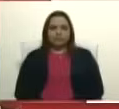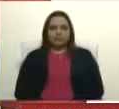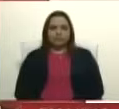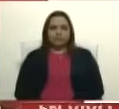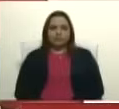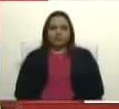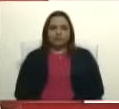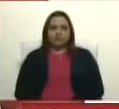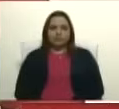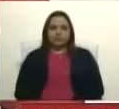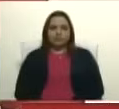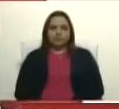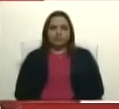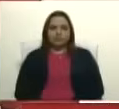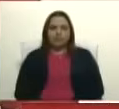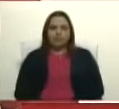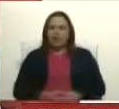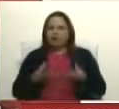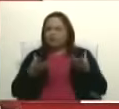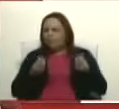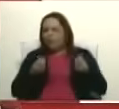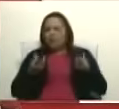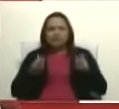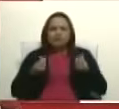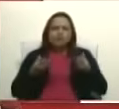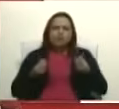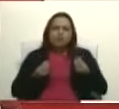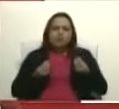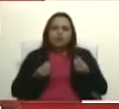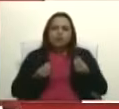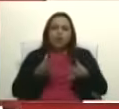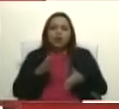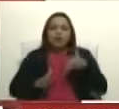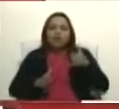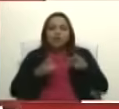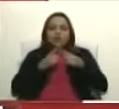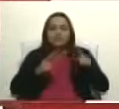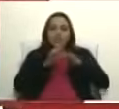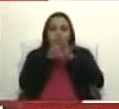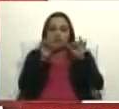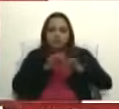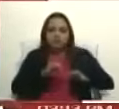¿Cuántos miles de millones de intentos con robots de todo tipo? ¿Para qué?